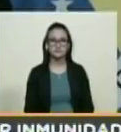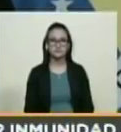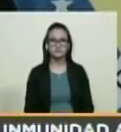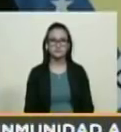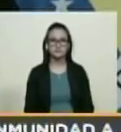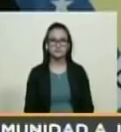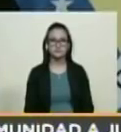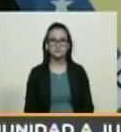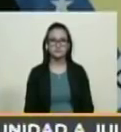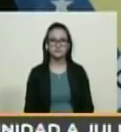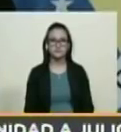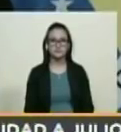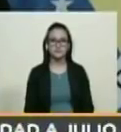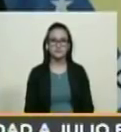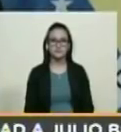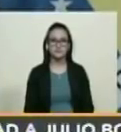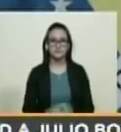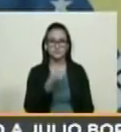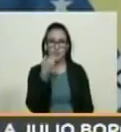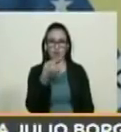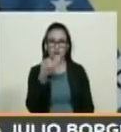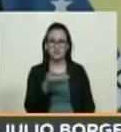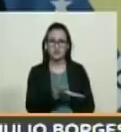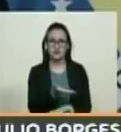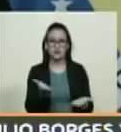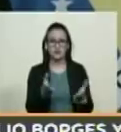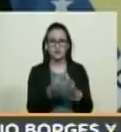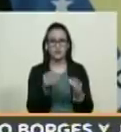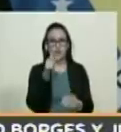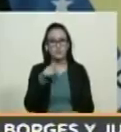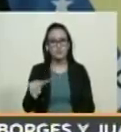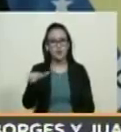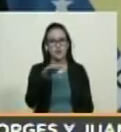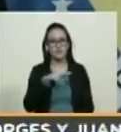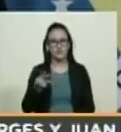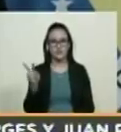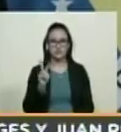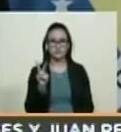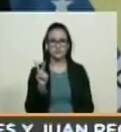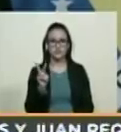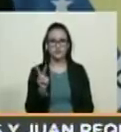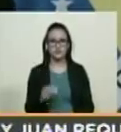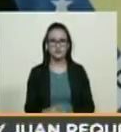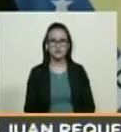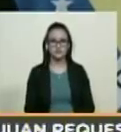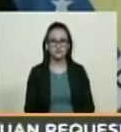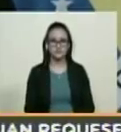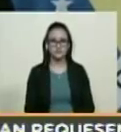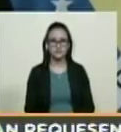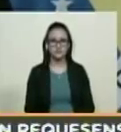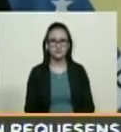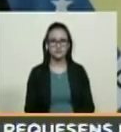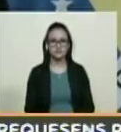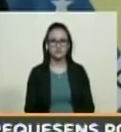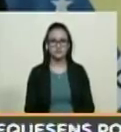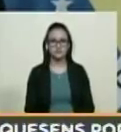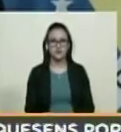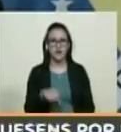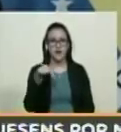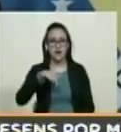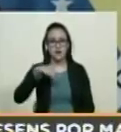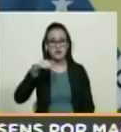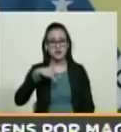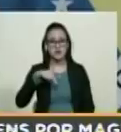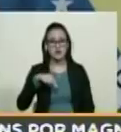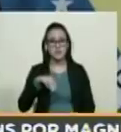Sí, muy buenas tardes a todo el pueblo de Venezuela. Desde acá, desde la sede del Ministerio del